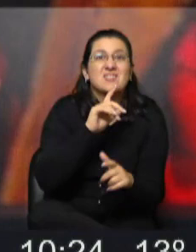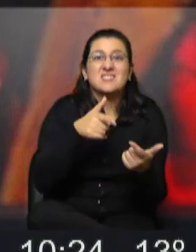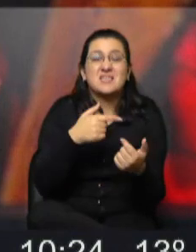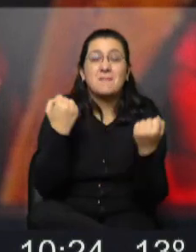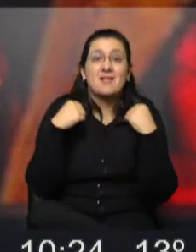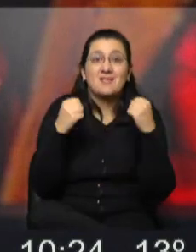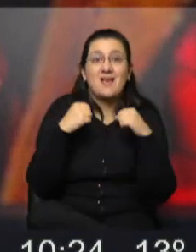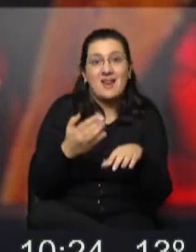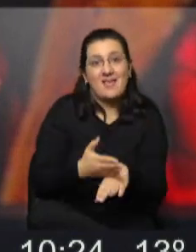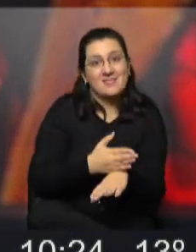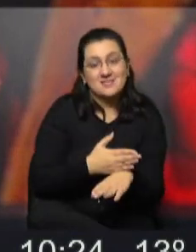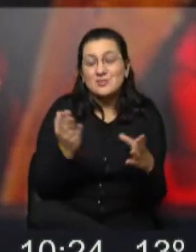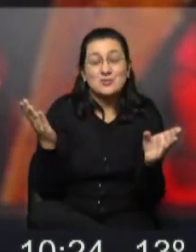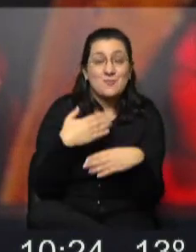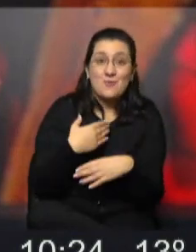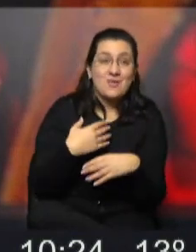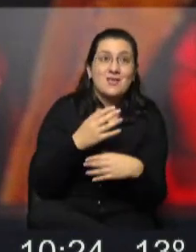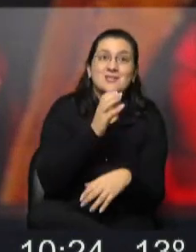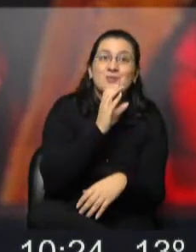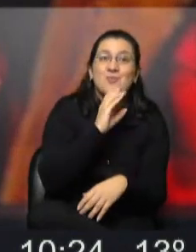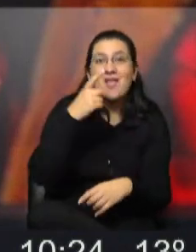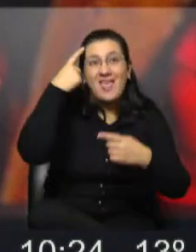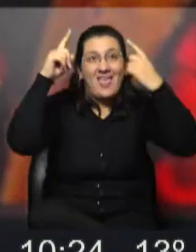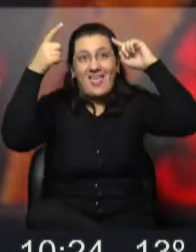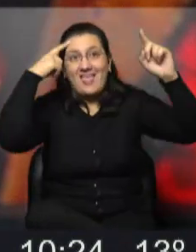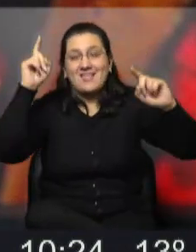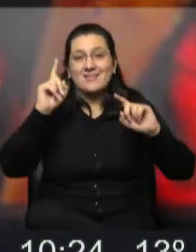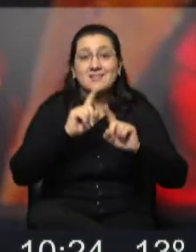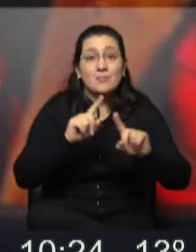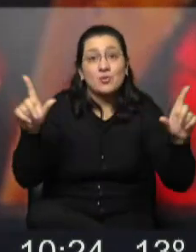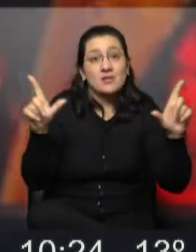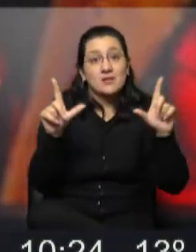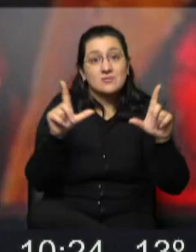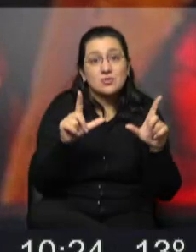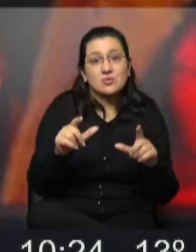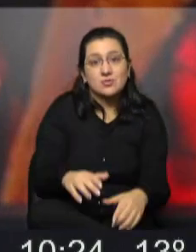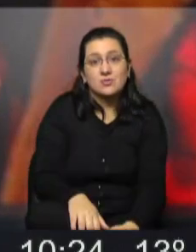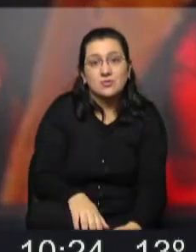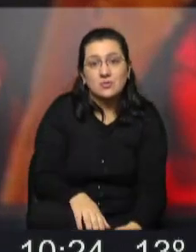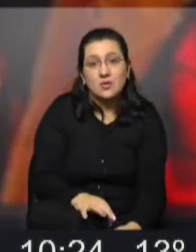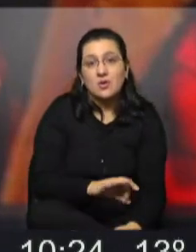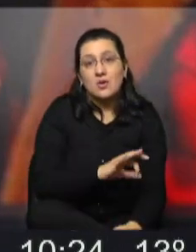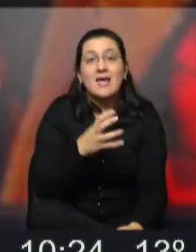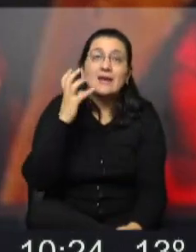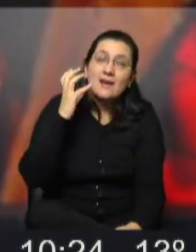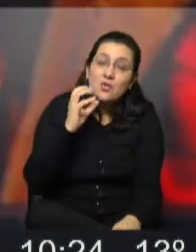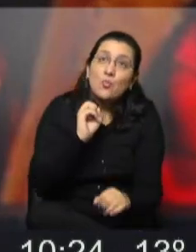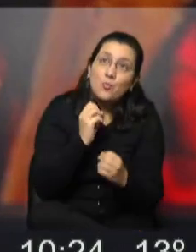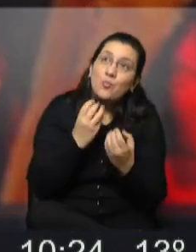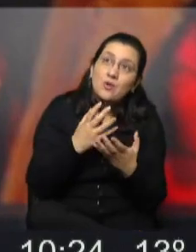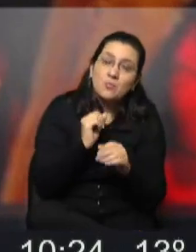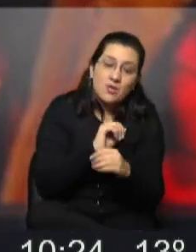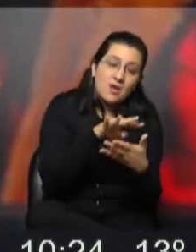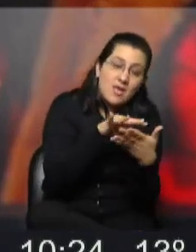ensayar. No se puede hacer humor a improvisar. Y menos en televisión, donde todo... O en radio todavía, porque, bueno, podés